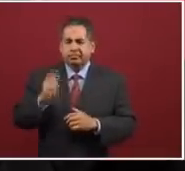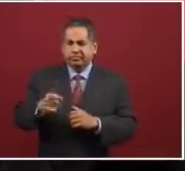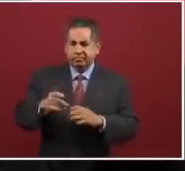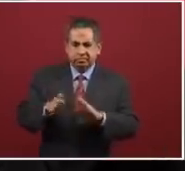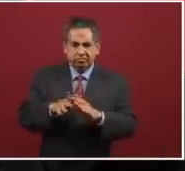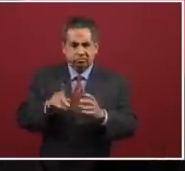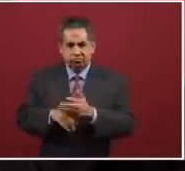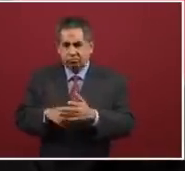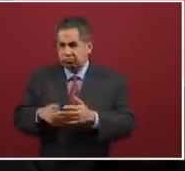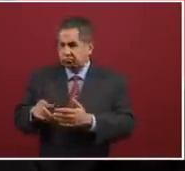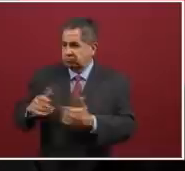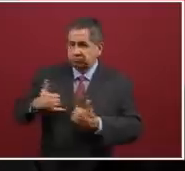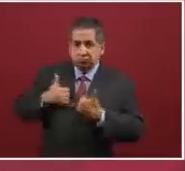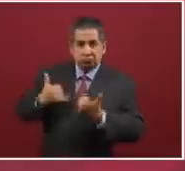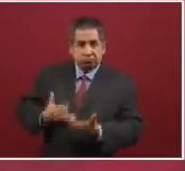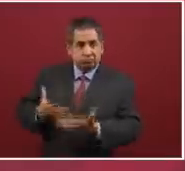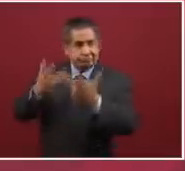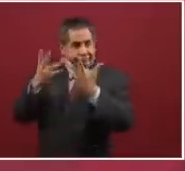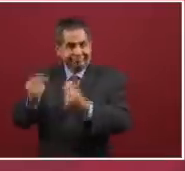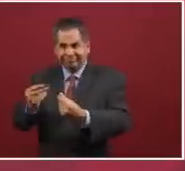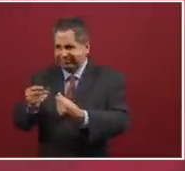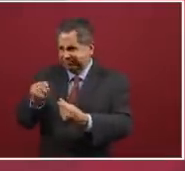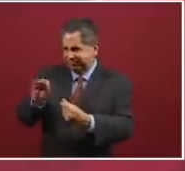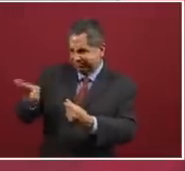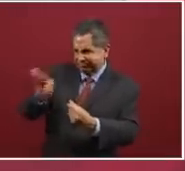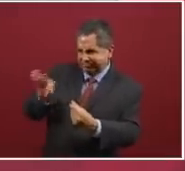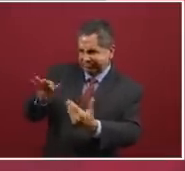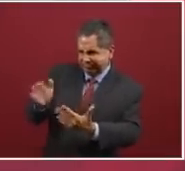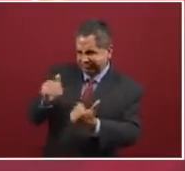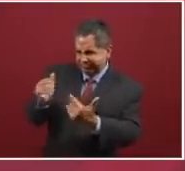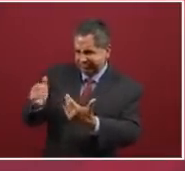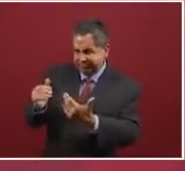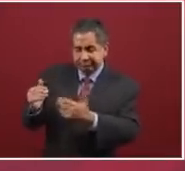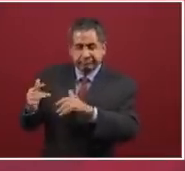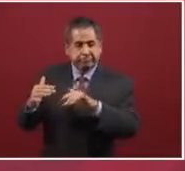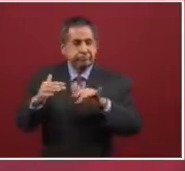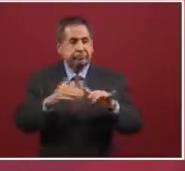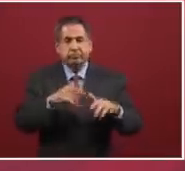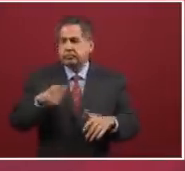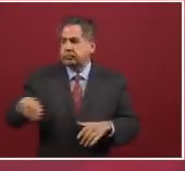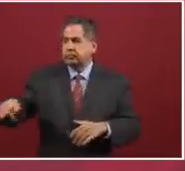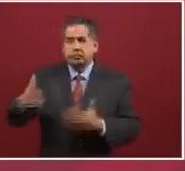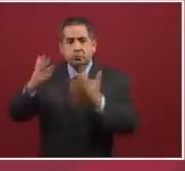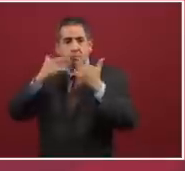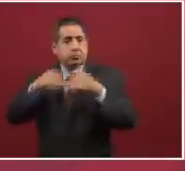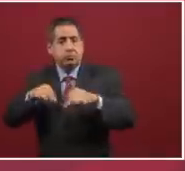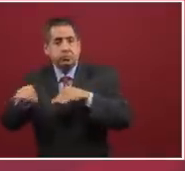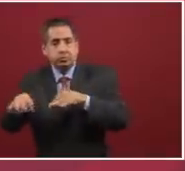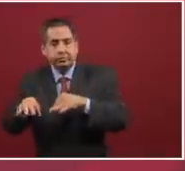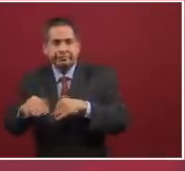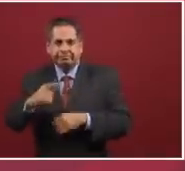un ejército de jóvenes desempleados,